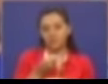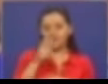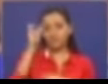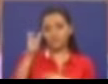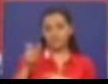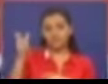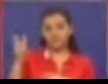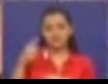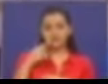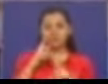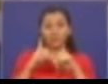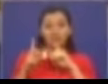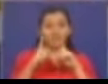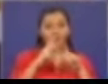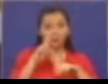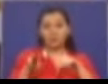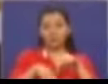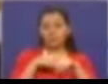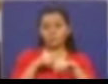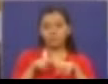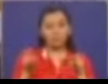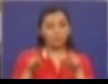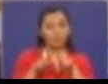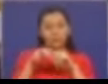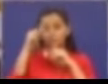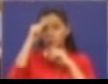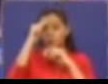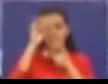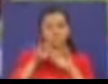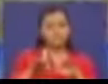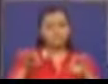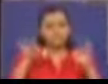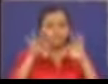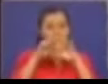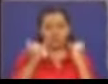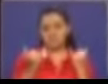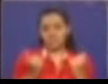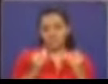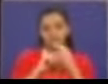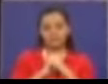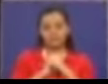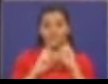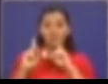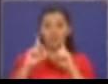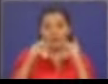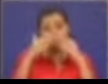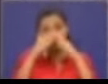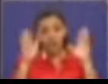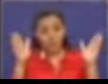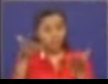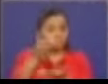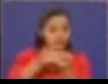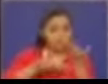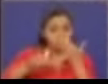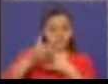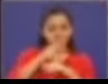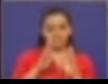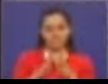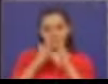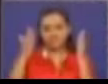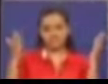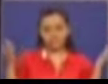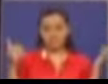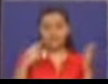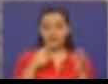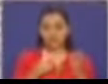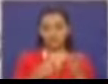voces teniendo al diálogo nacional como la noticia del momento. por un diálogo abierto. Se leía en un editorial de Diario El